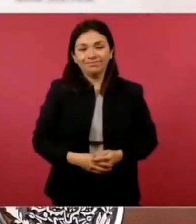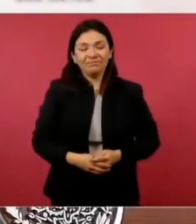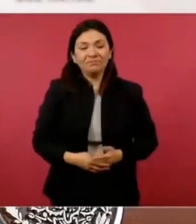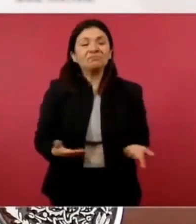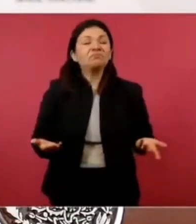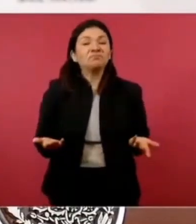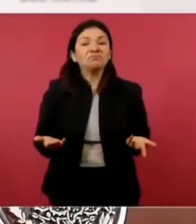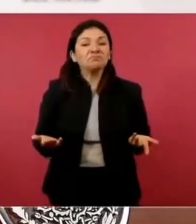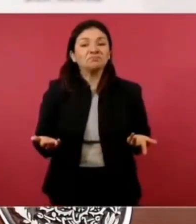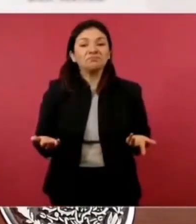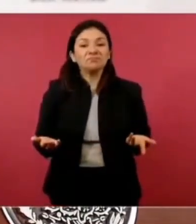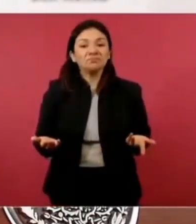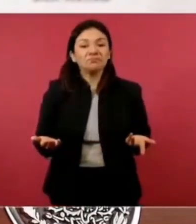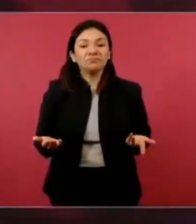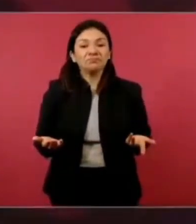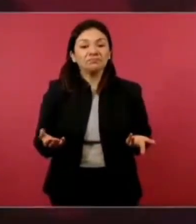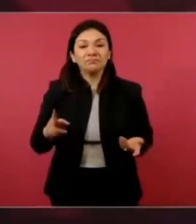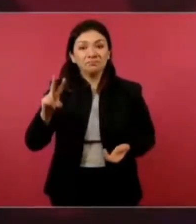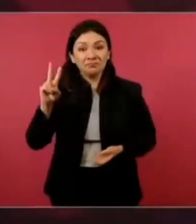no hay